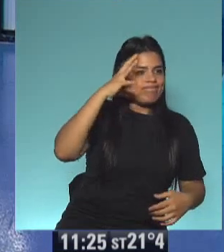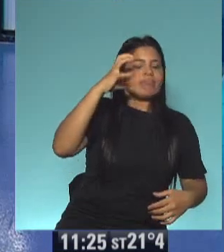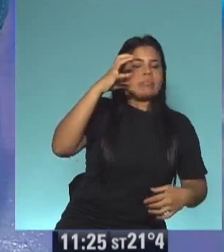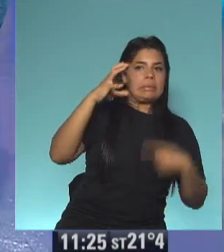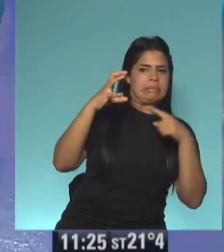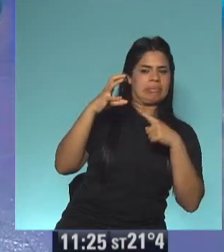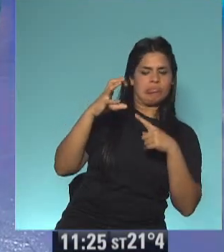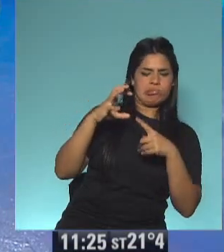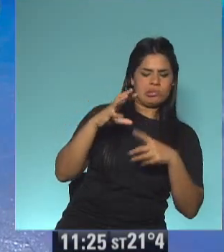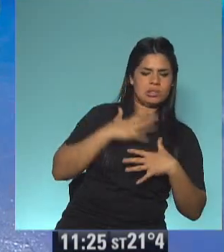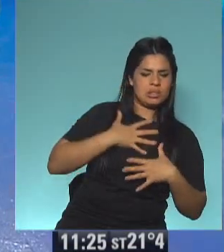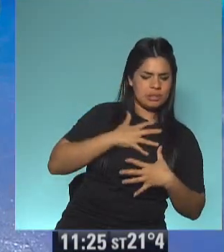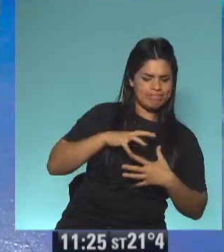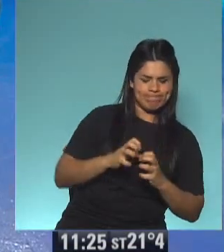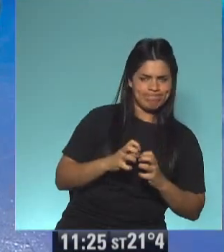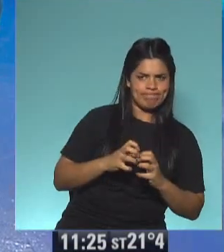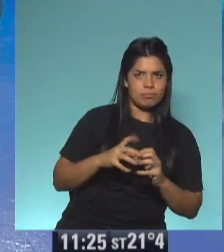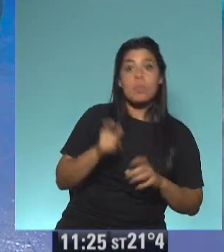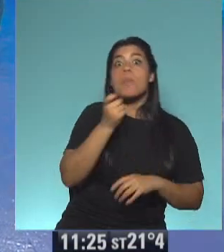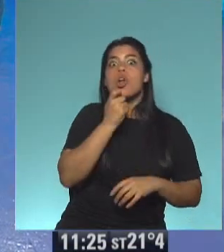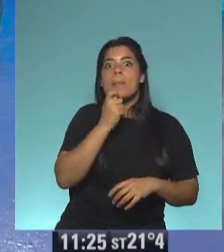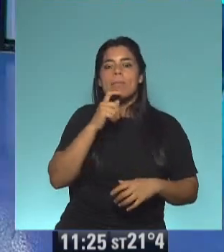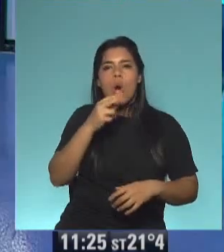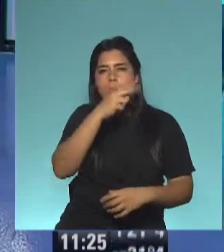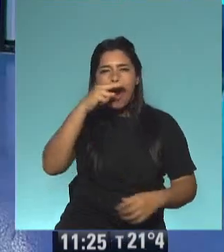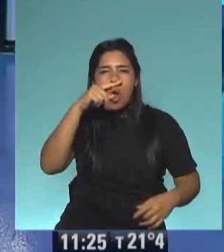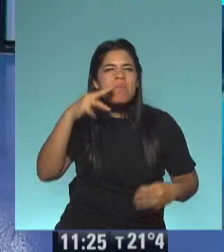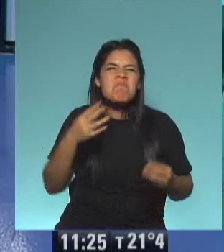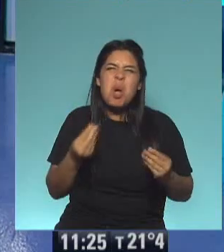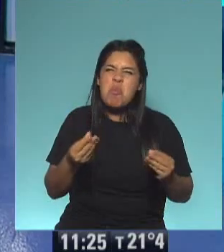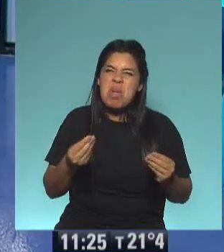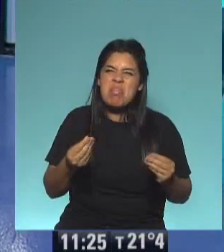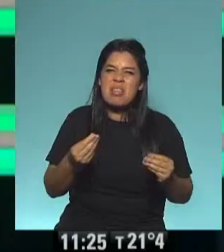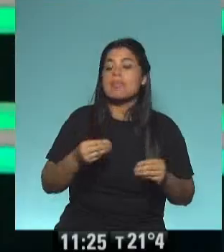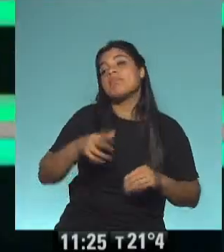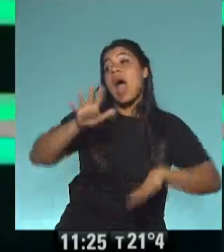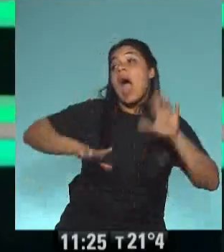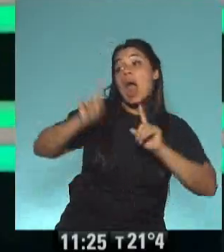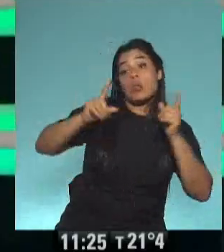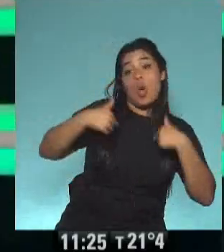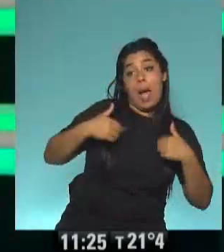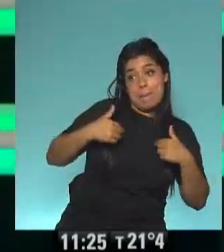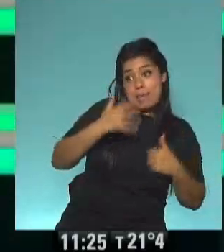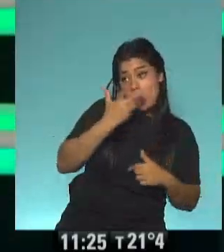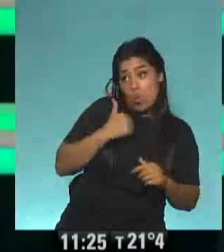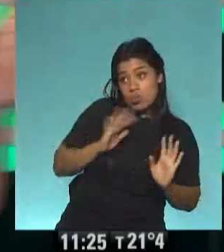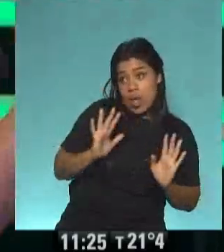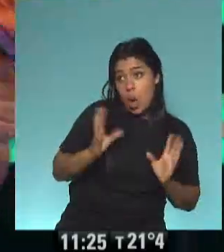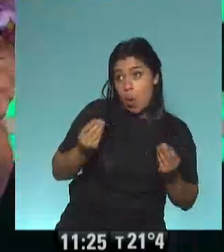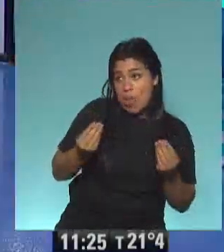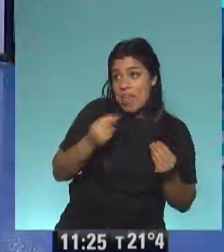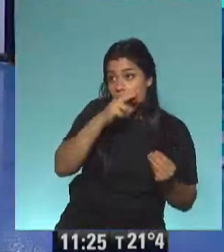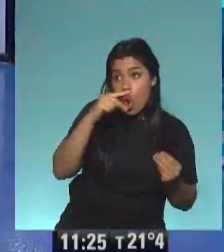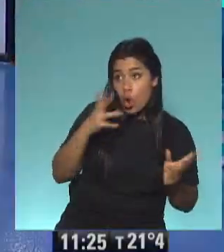mejor. Bueno, el olor a humedad, por ejemplo. A mí hay olores a humedad que me gustan, por ejemplo. Sí, bueno, y porque